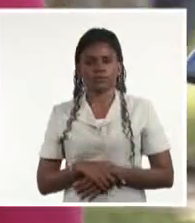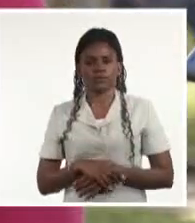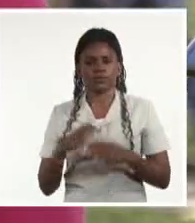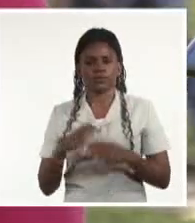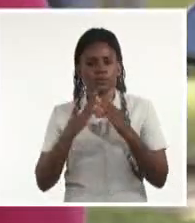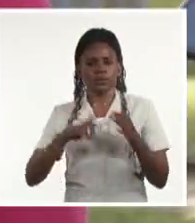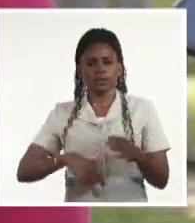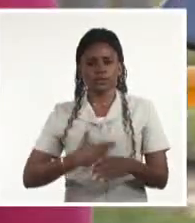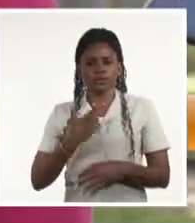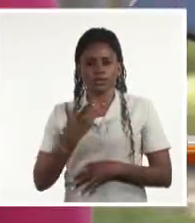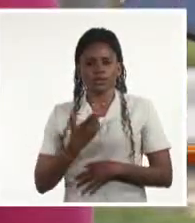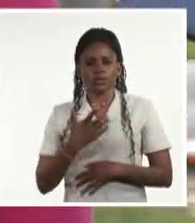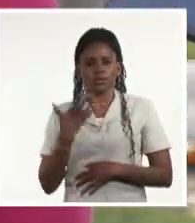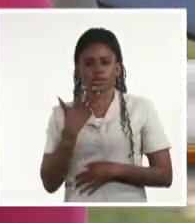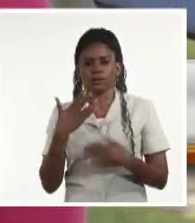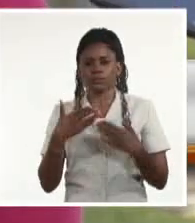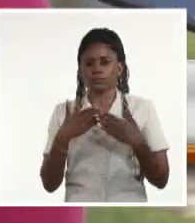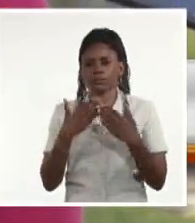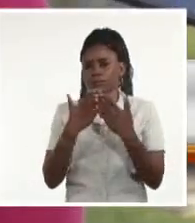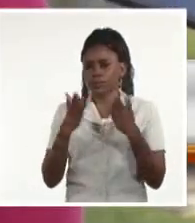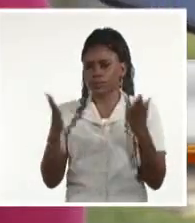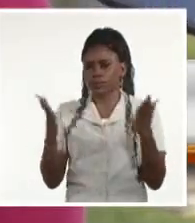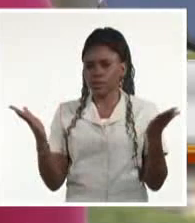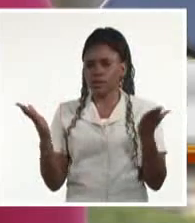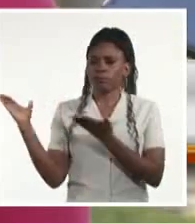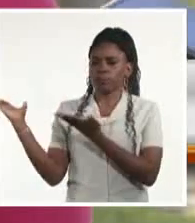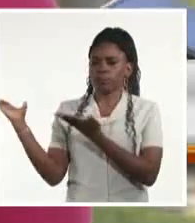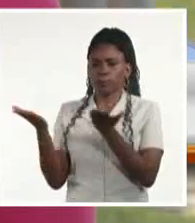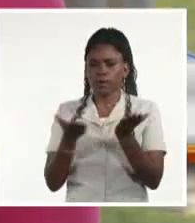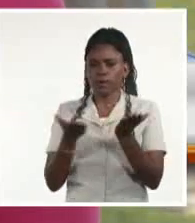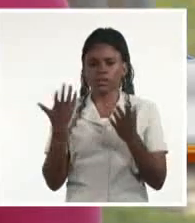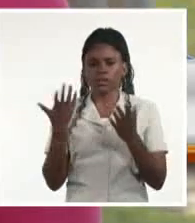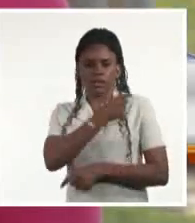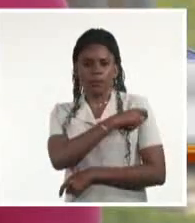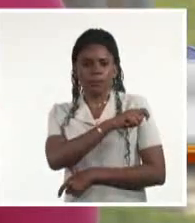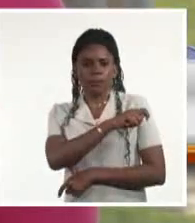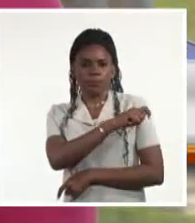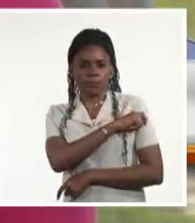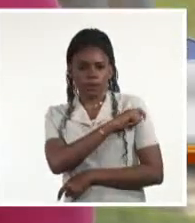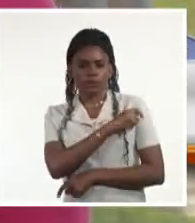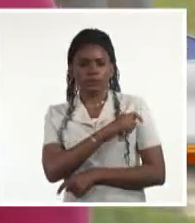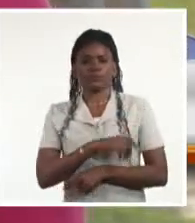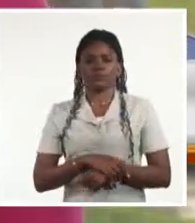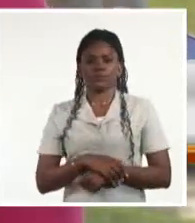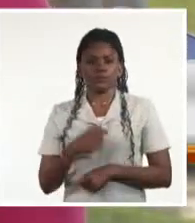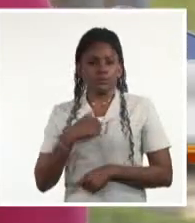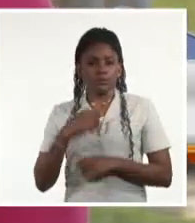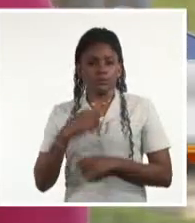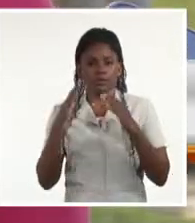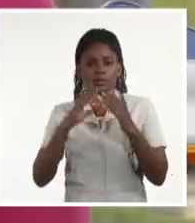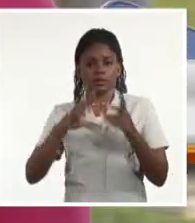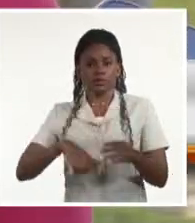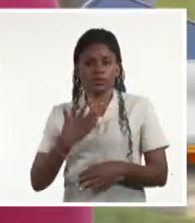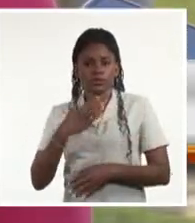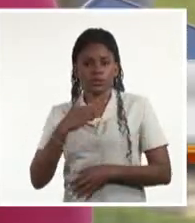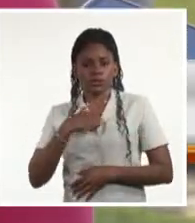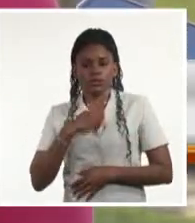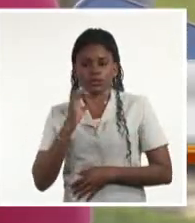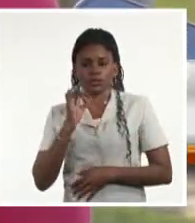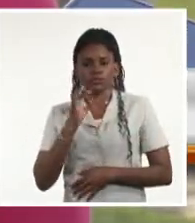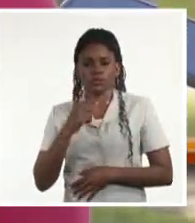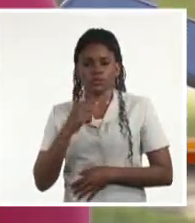estar abierta al pueblo en todas las manifestaciones artísticas. Para mí la casa de cultura ha sido mi vida, mi